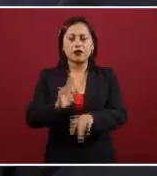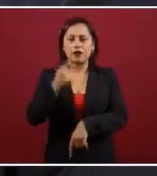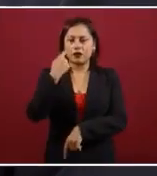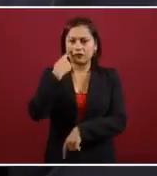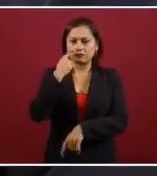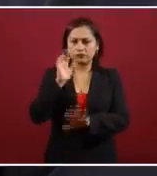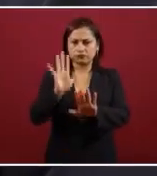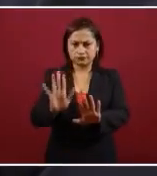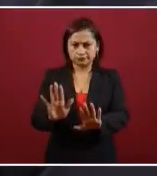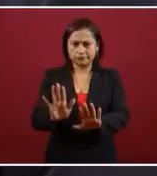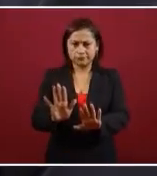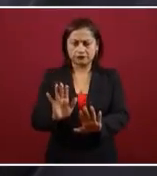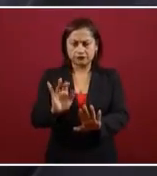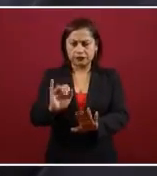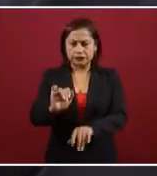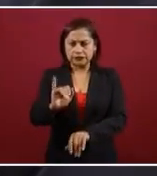cuánto